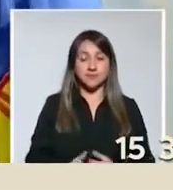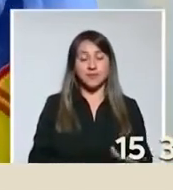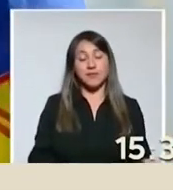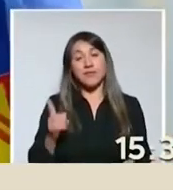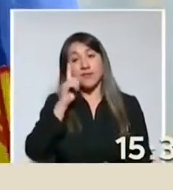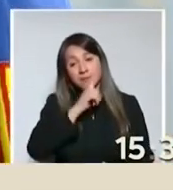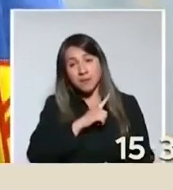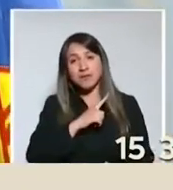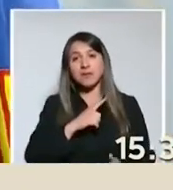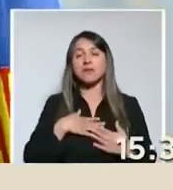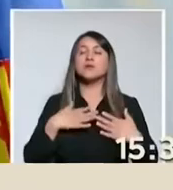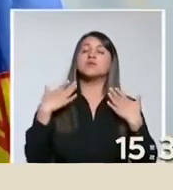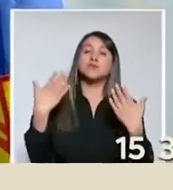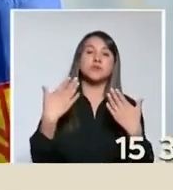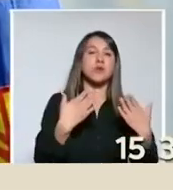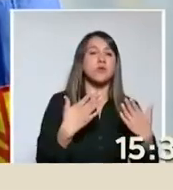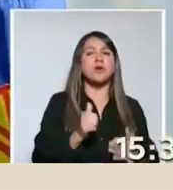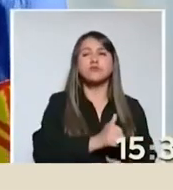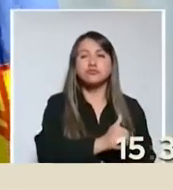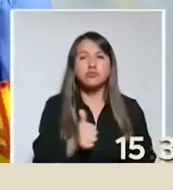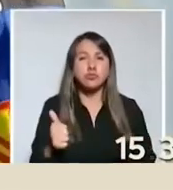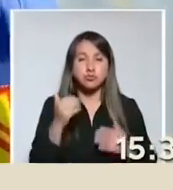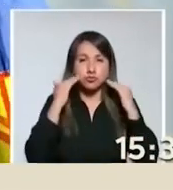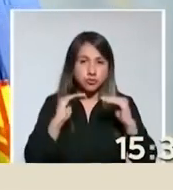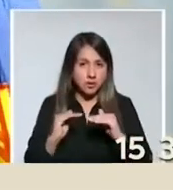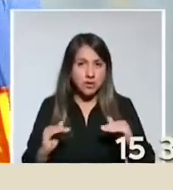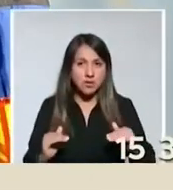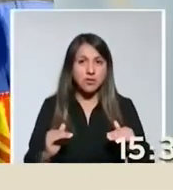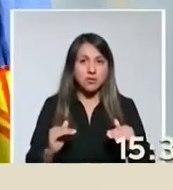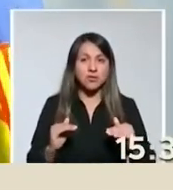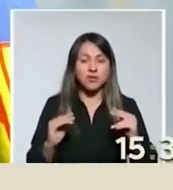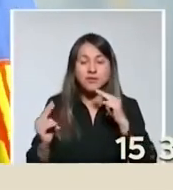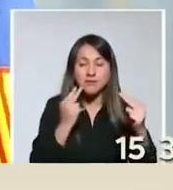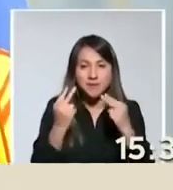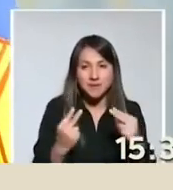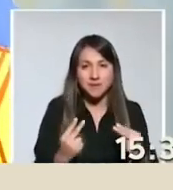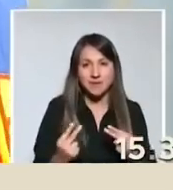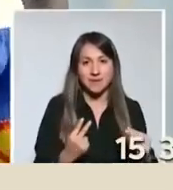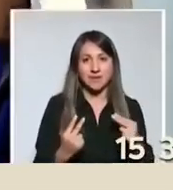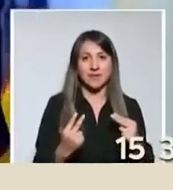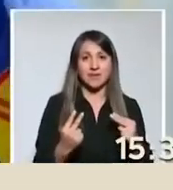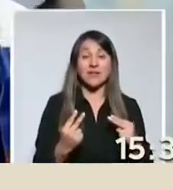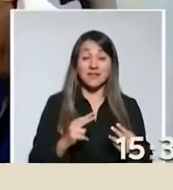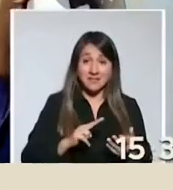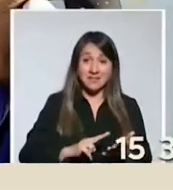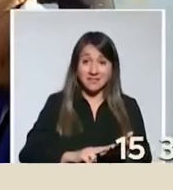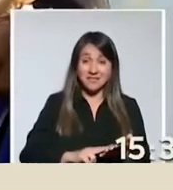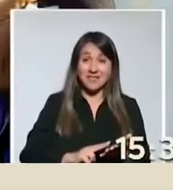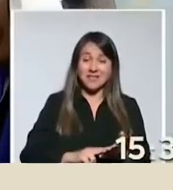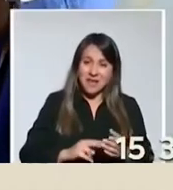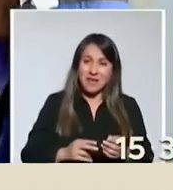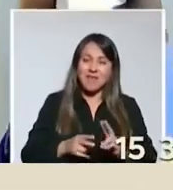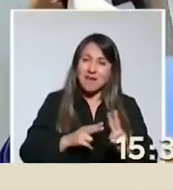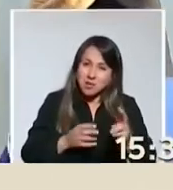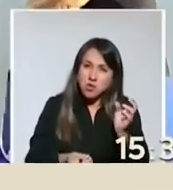juicio a las juntas militares y un fuerte movimiento de derechos humanos en el país con una consigna muy